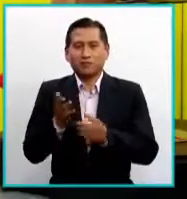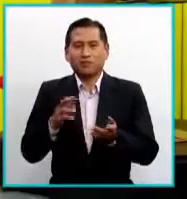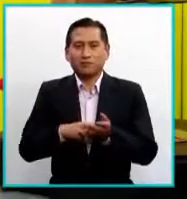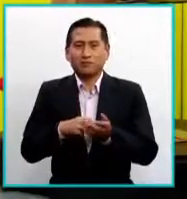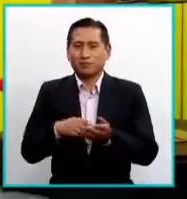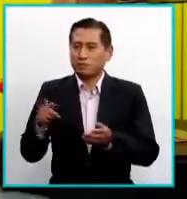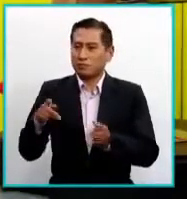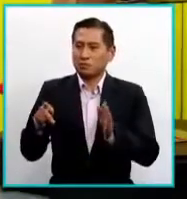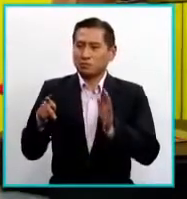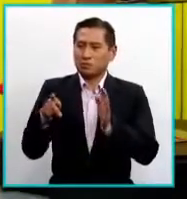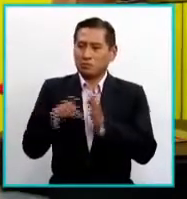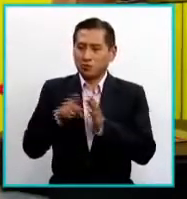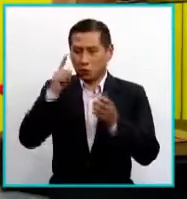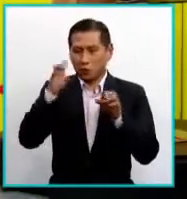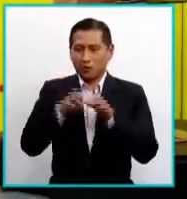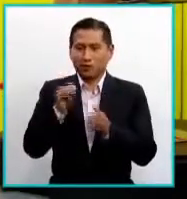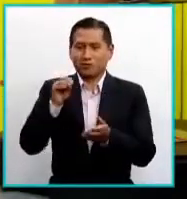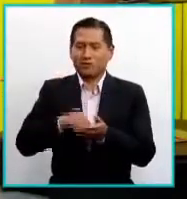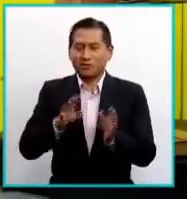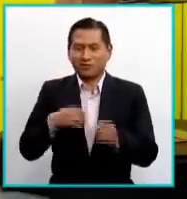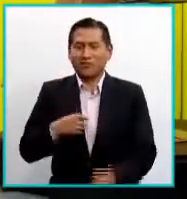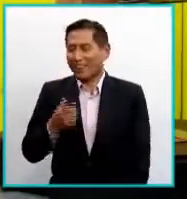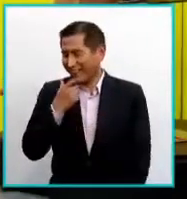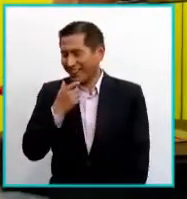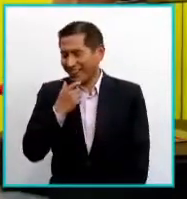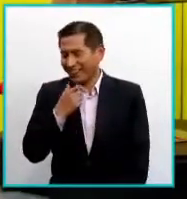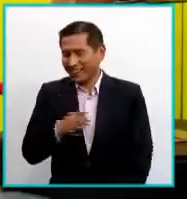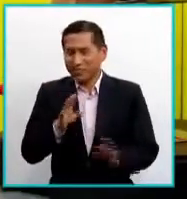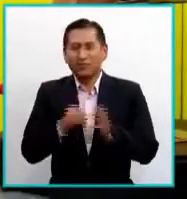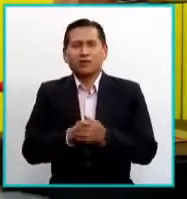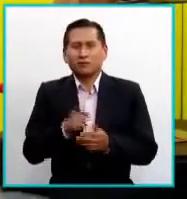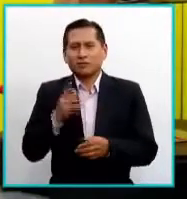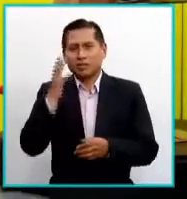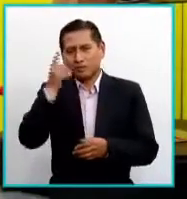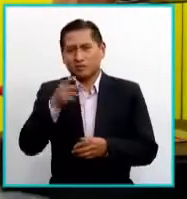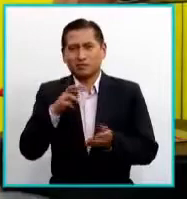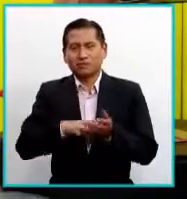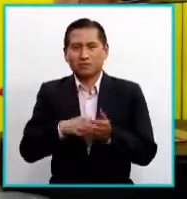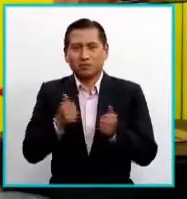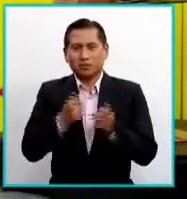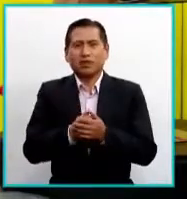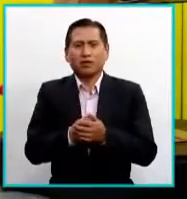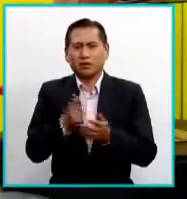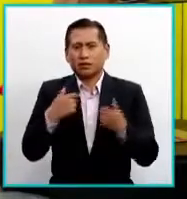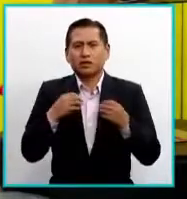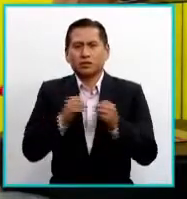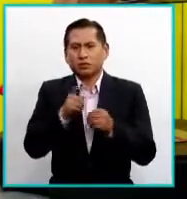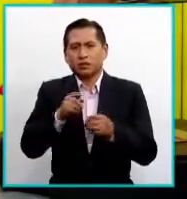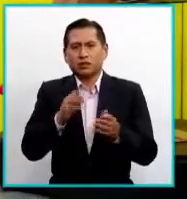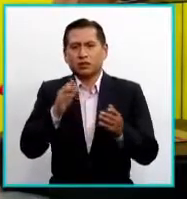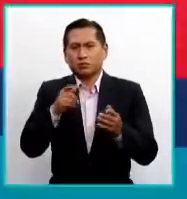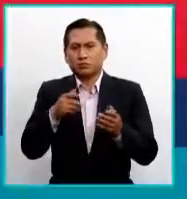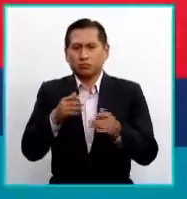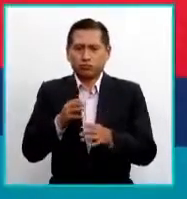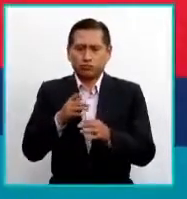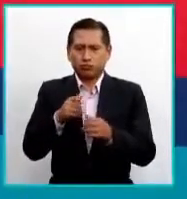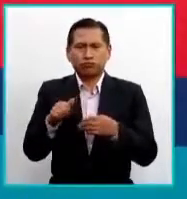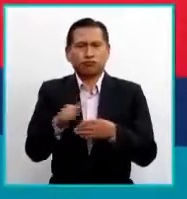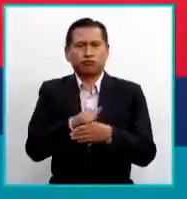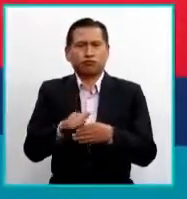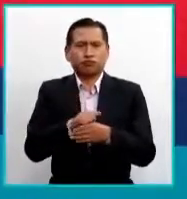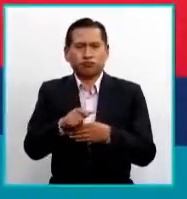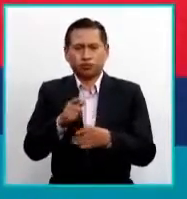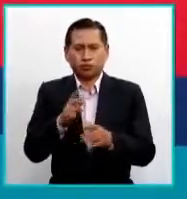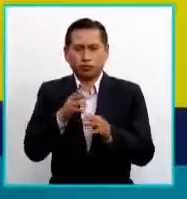una cláusula del contrato de Bolivia TV. Oye, qué hermoso, qué lindo. Llega un punto que después de tanta práctica ya evidentemente